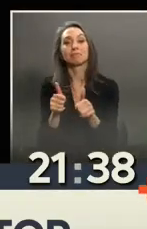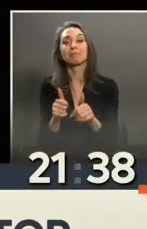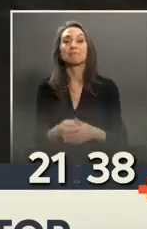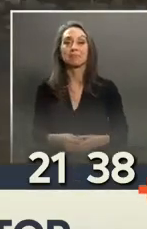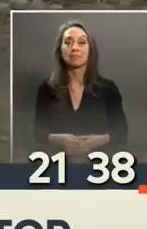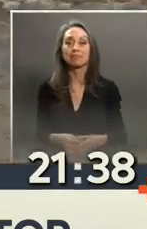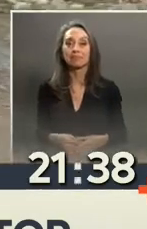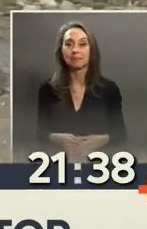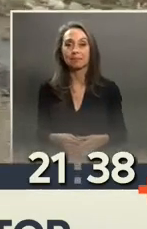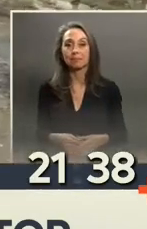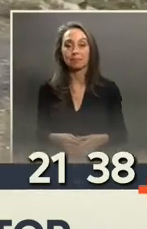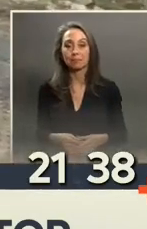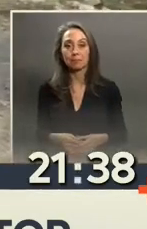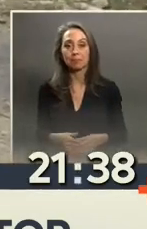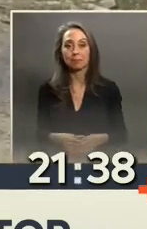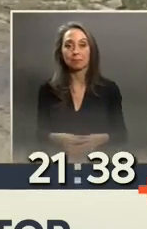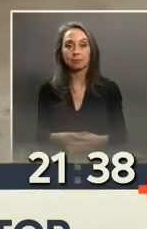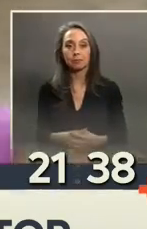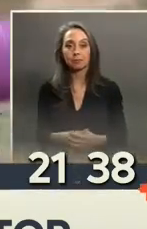más